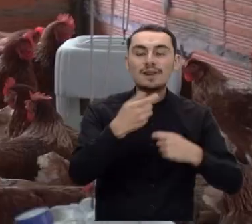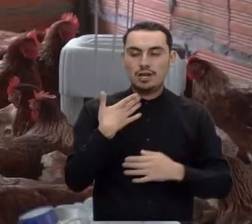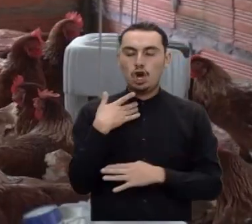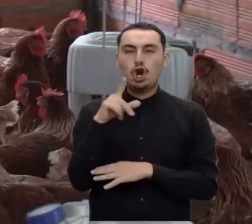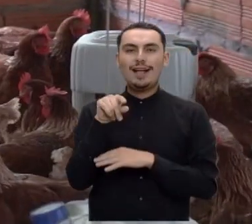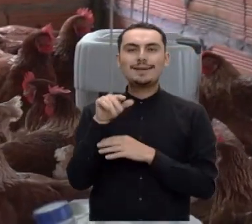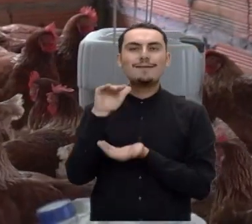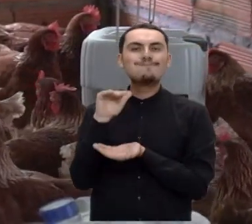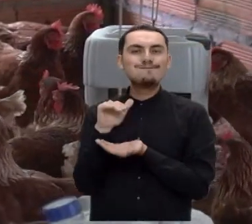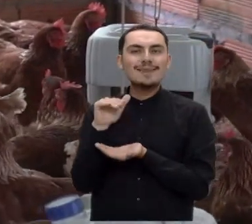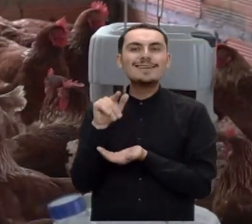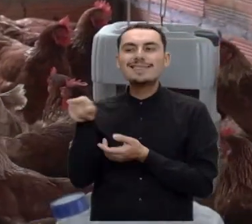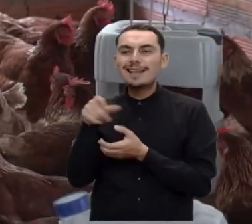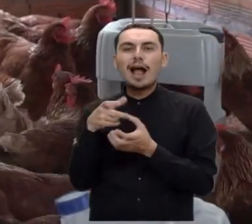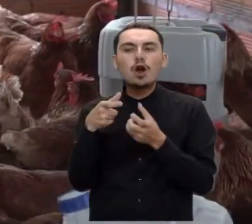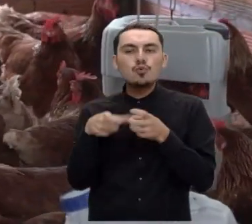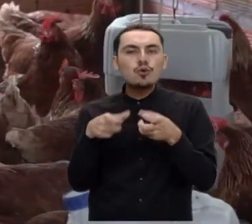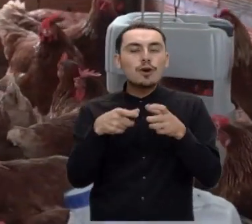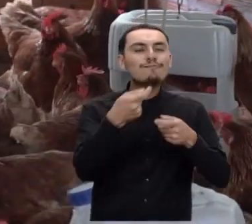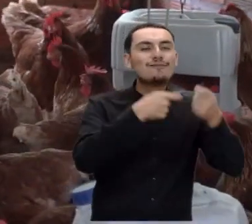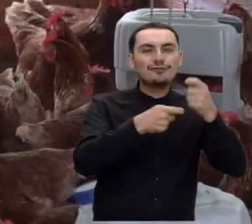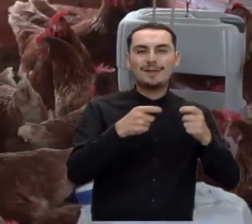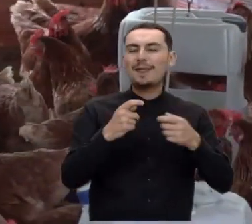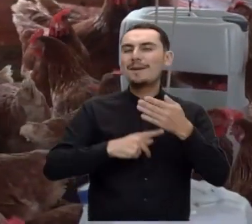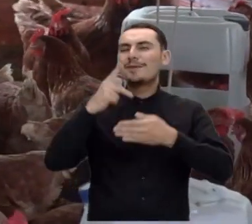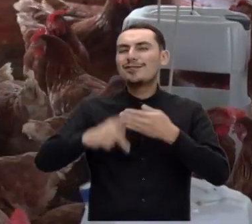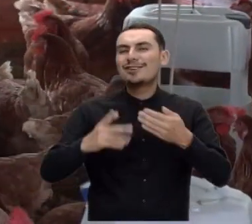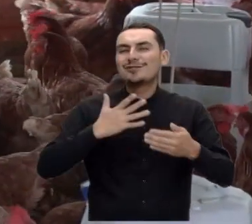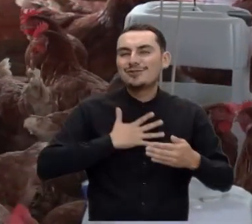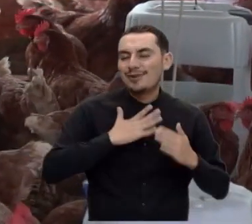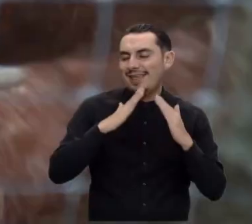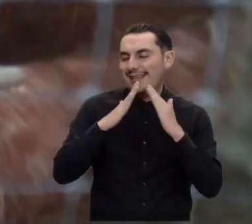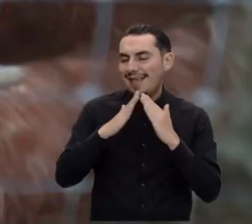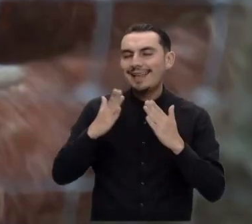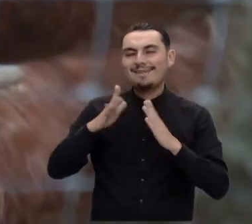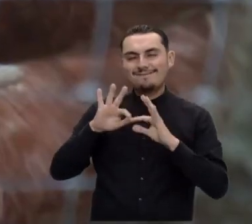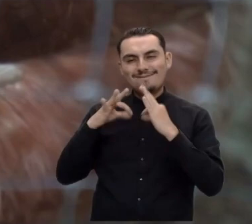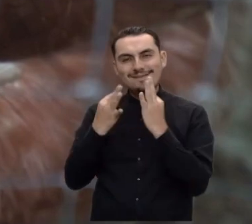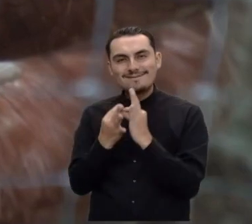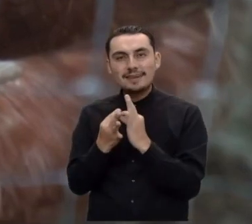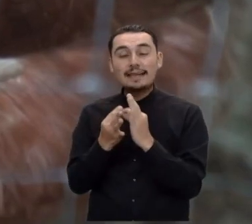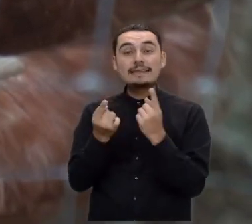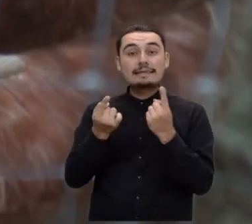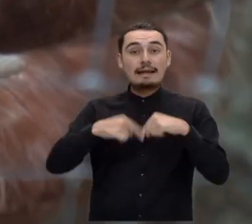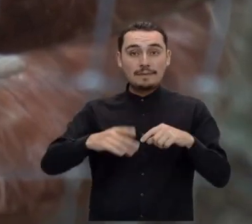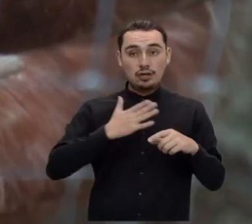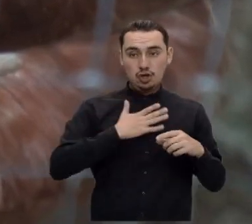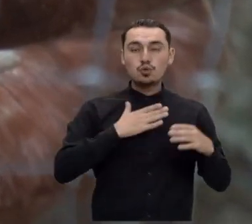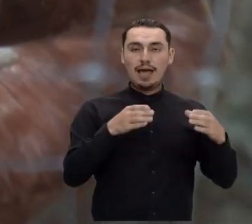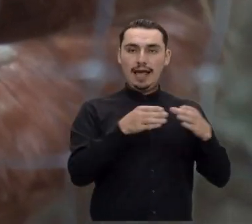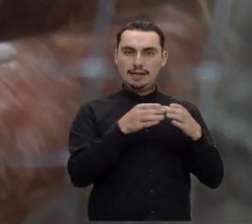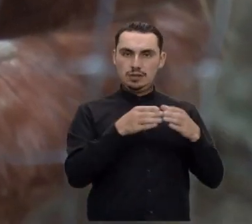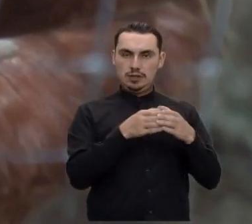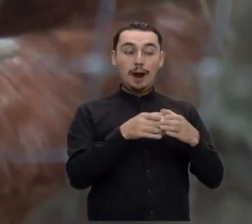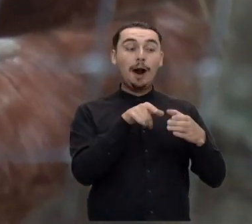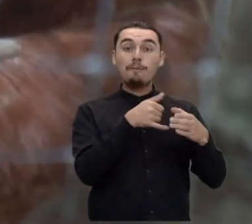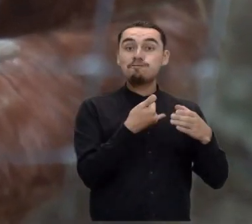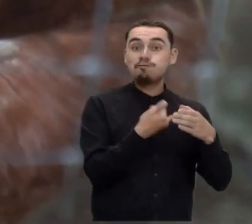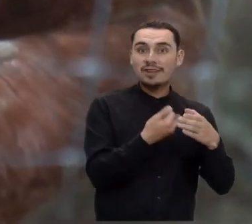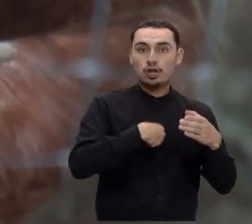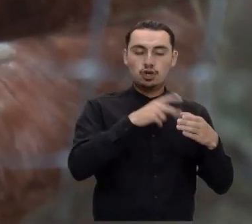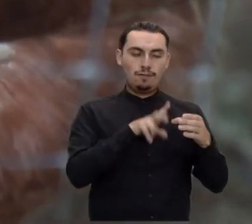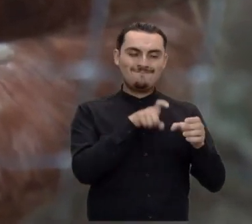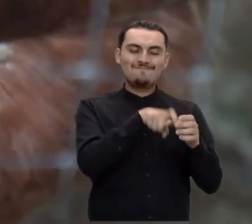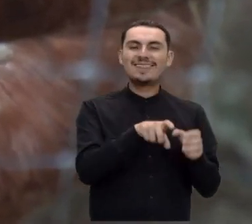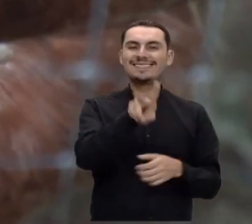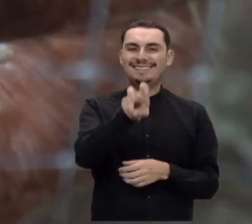ponedora. Es un proyecto de casa familiar y también tenemos una asociación en la cual